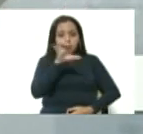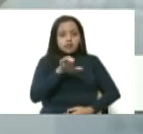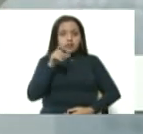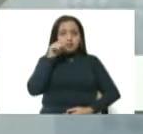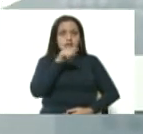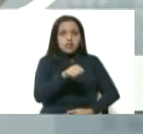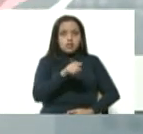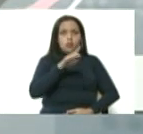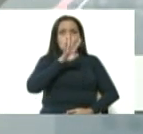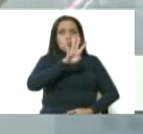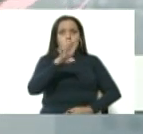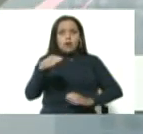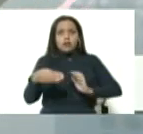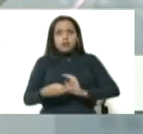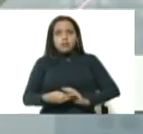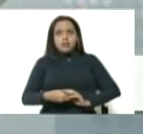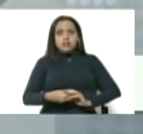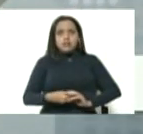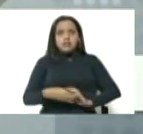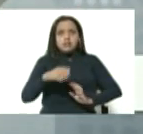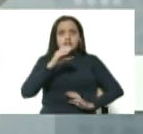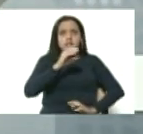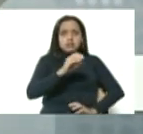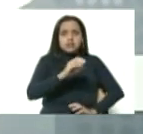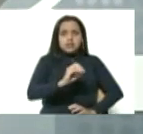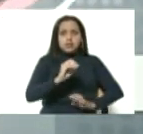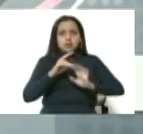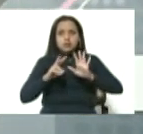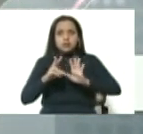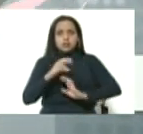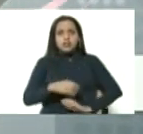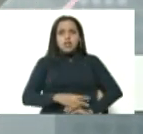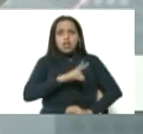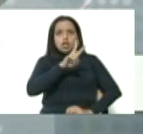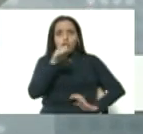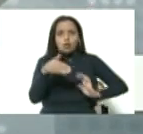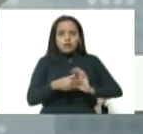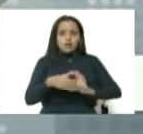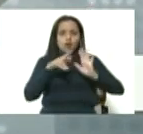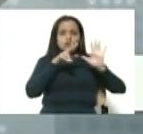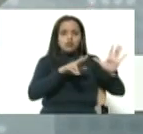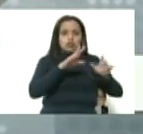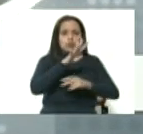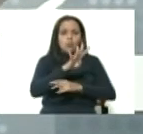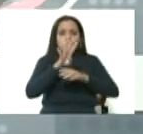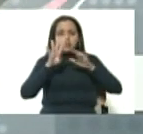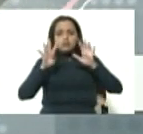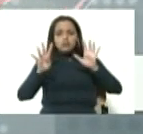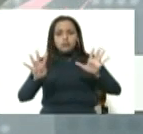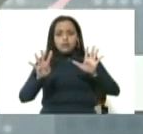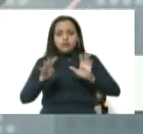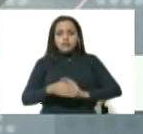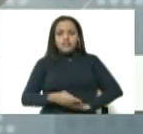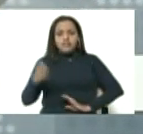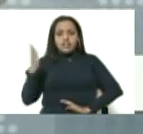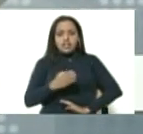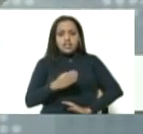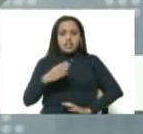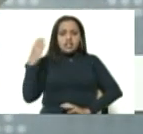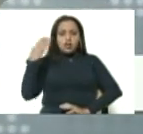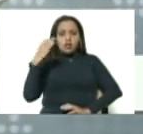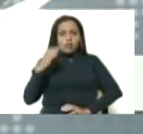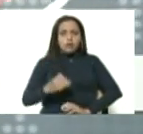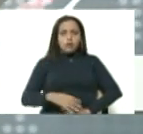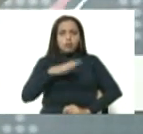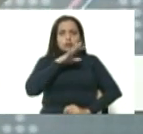4.007 casos importados, 2.839 provienen de Colombia, 412 provienen de